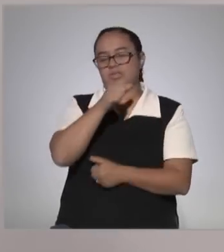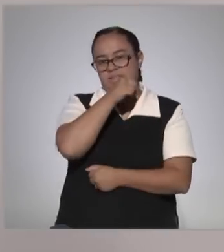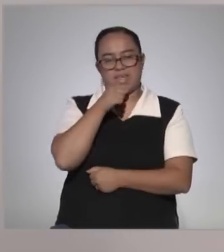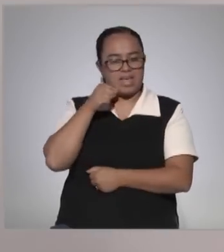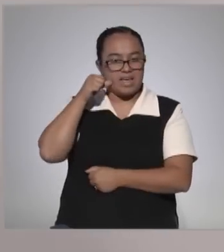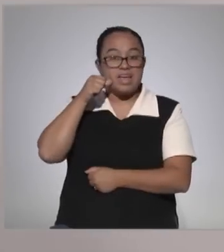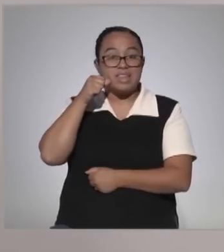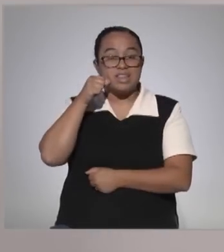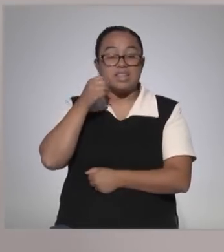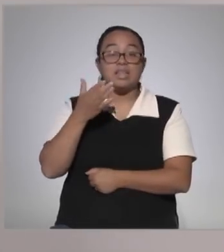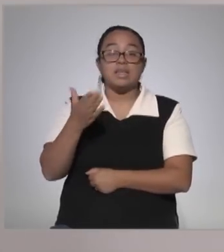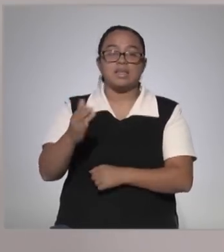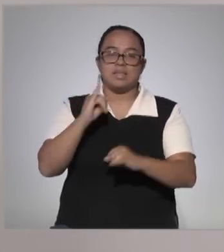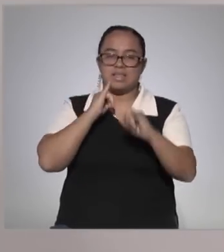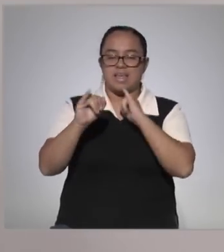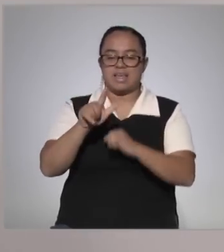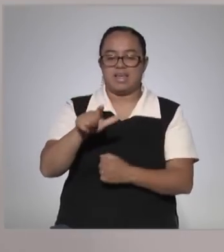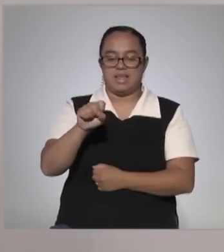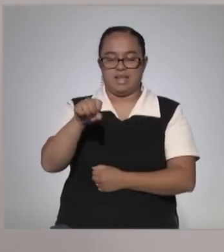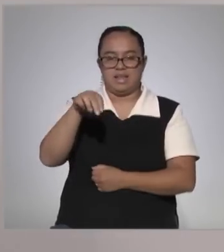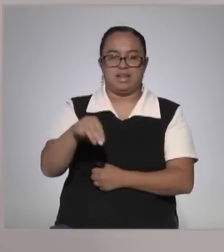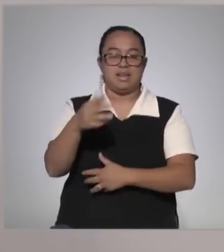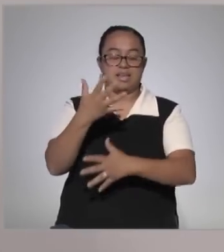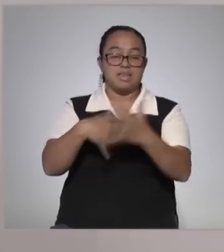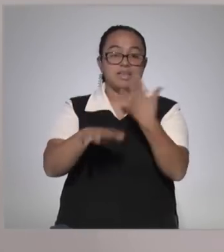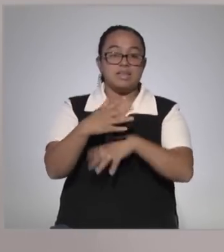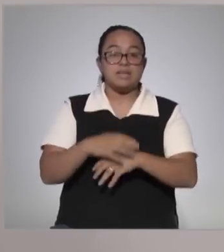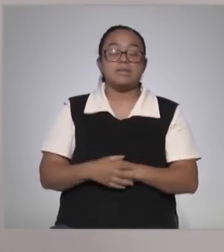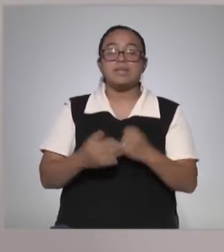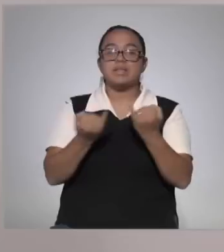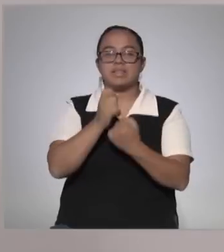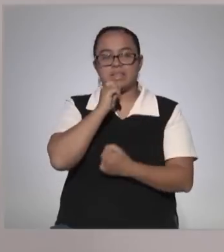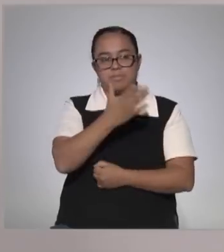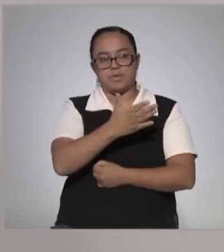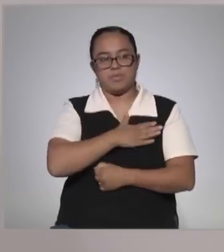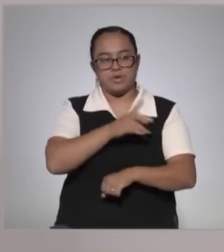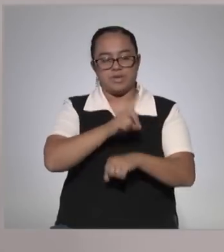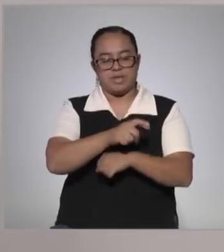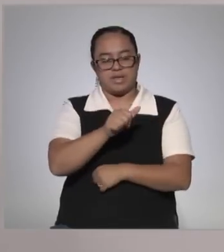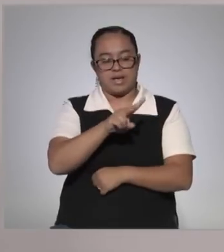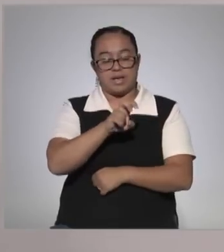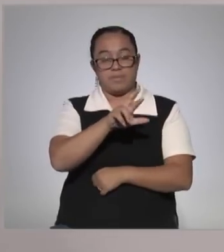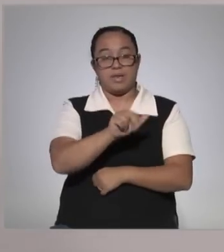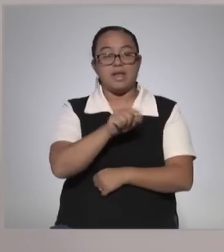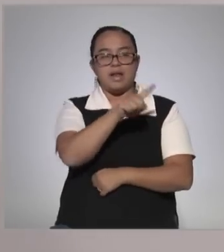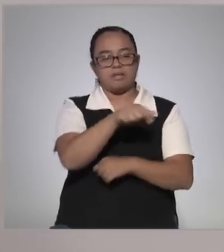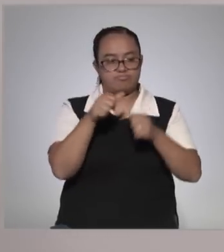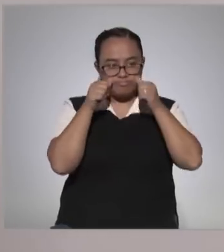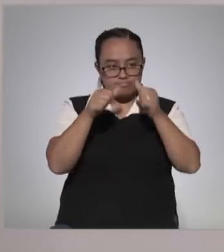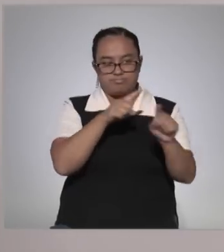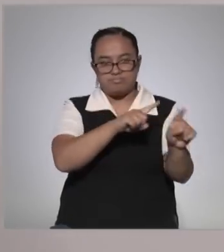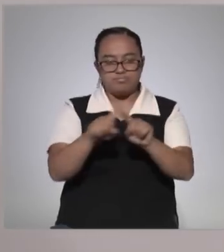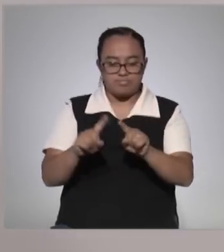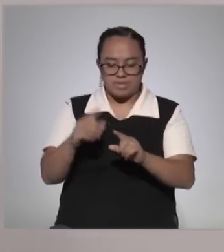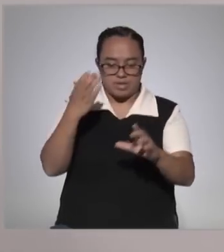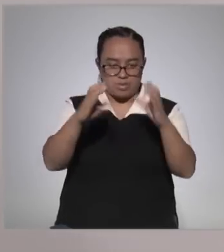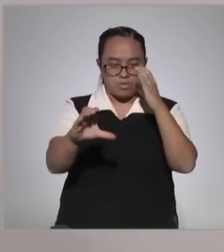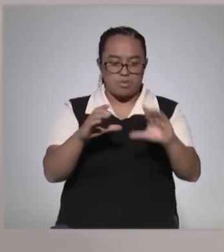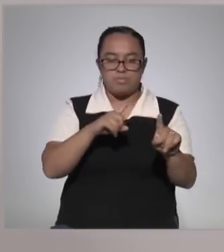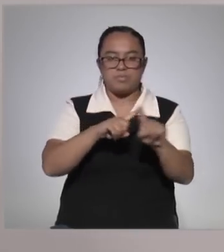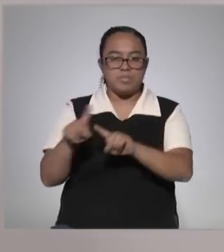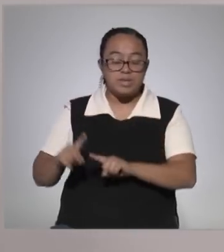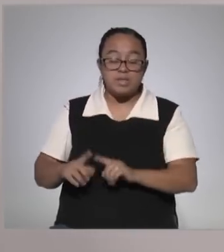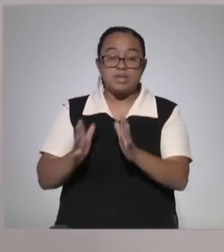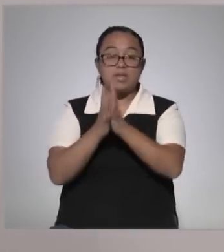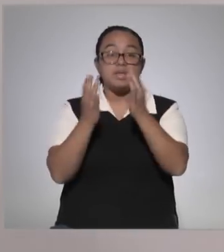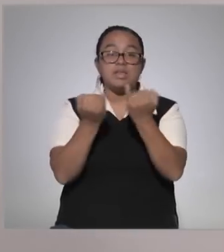Adriana Rodríguez en la interpretación en lengua de señas mexicana. Y también buenos días a Javiera Ramírez, que estará muy pendiente de todas las participaciones y